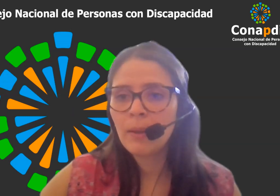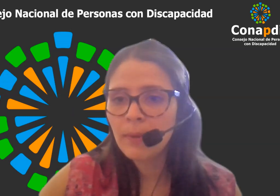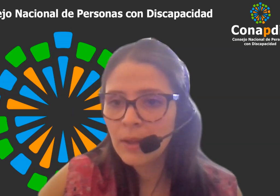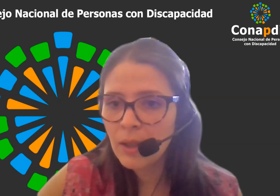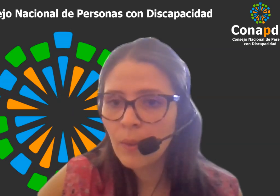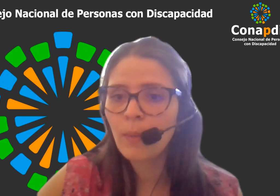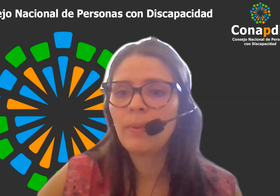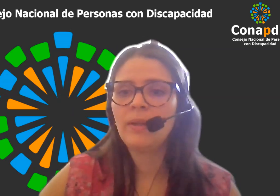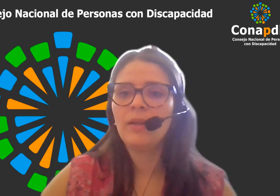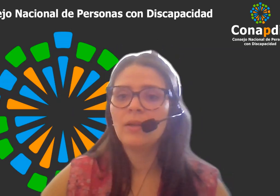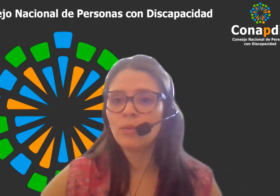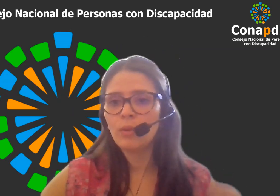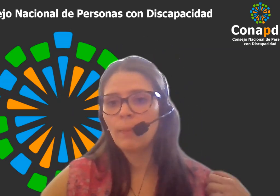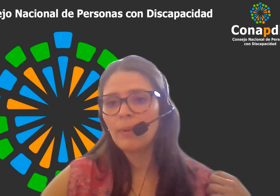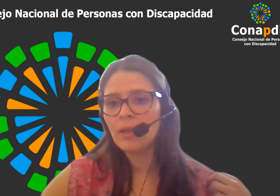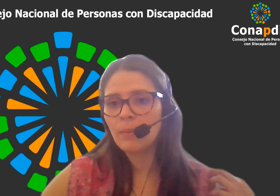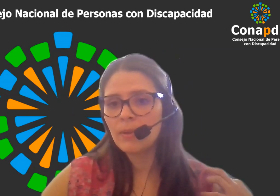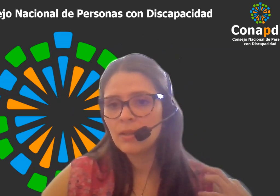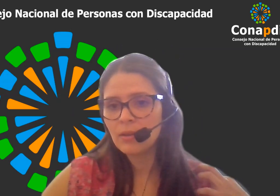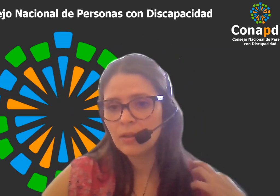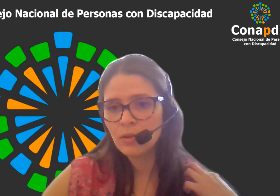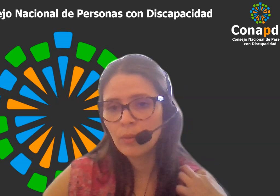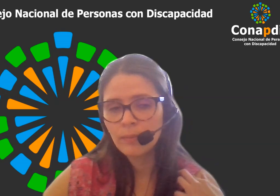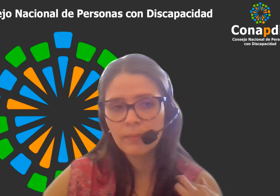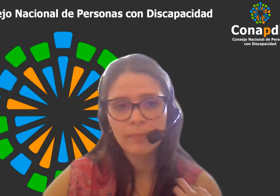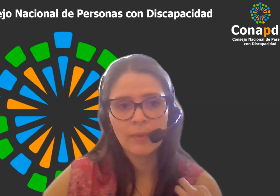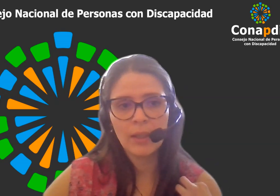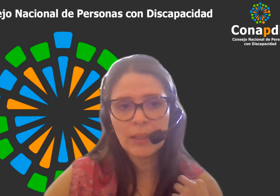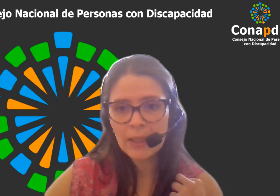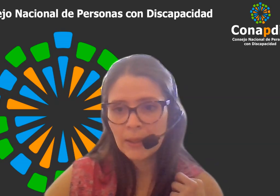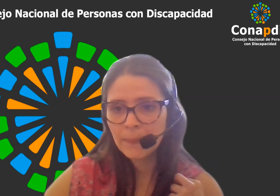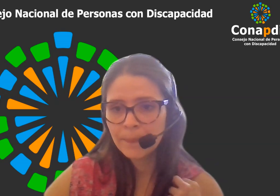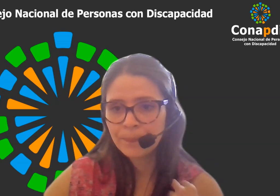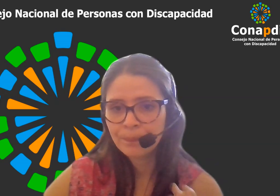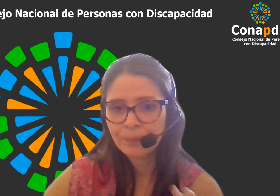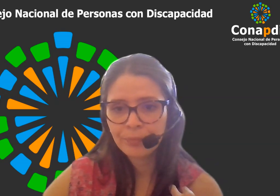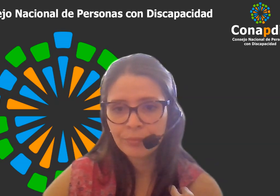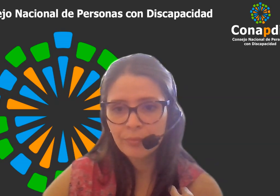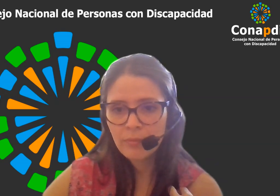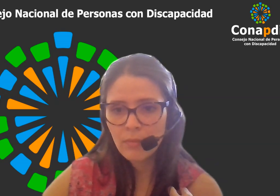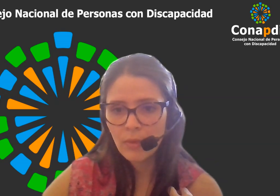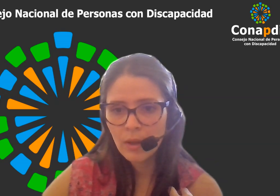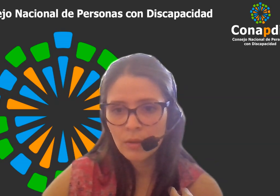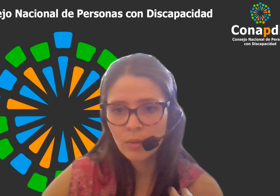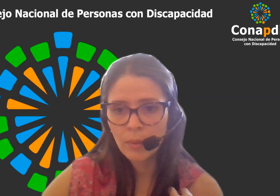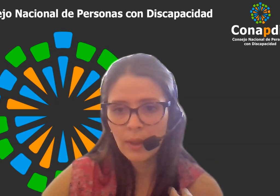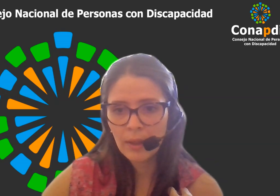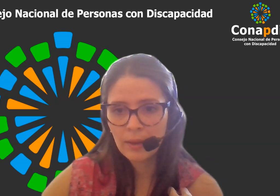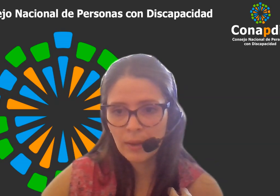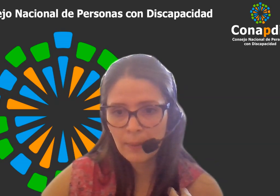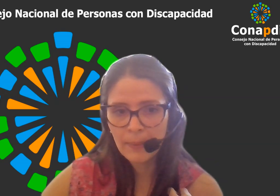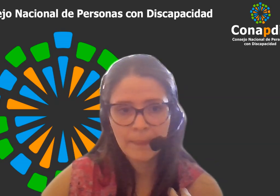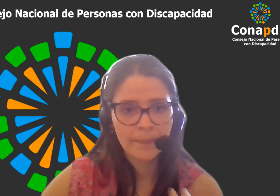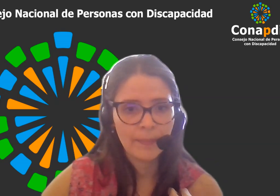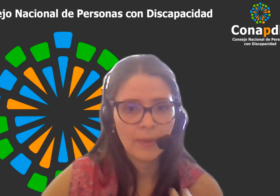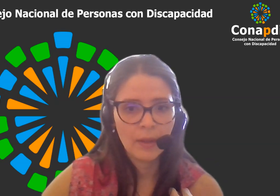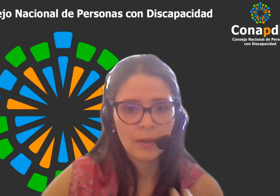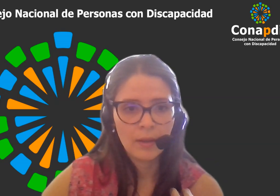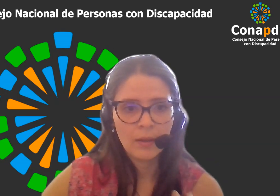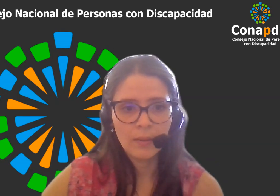me voy a permitir compartirles una pequeña presentación que traje sobre el